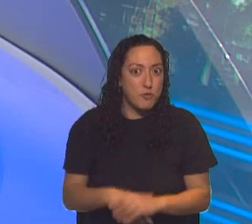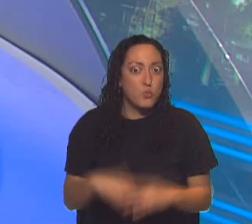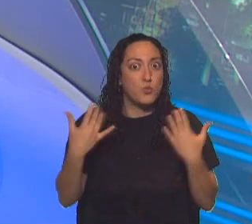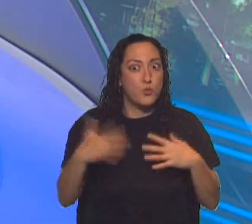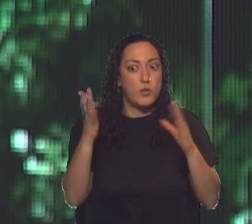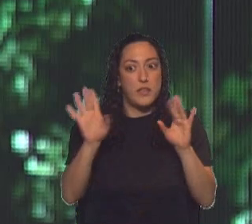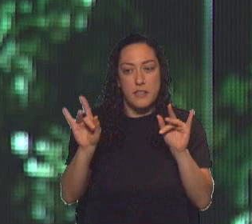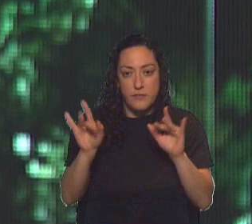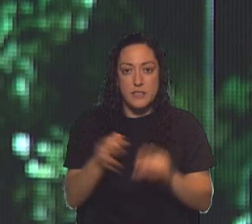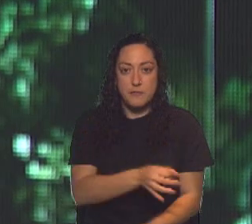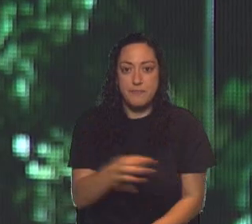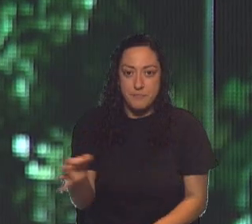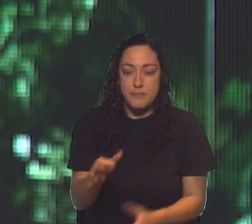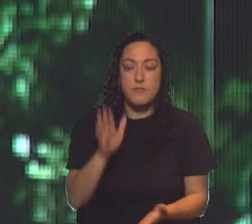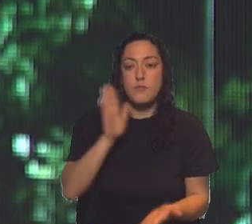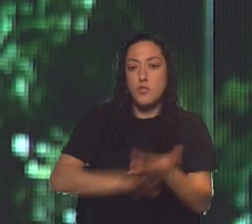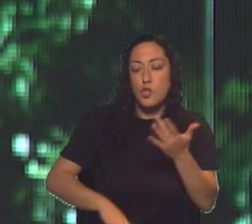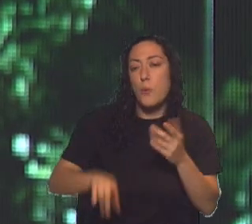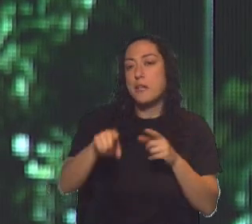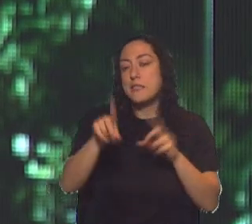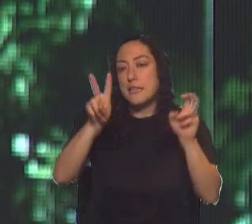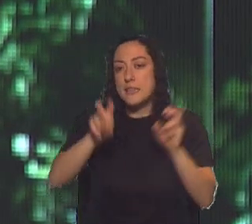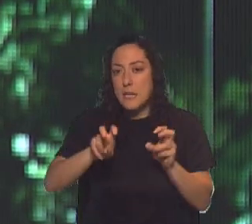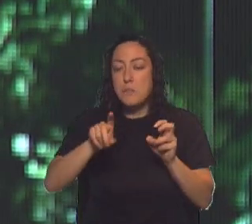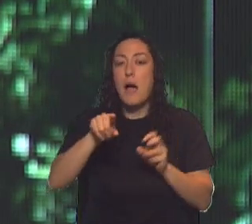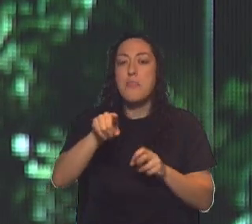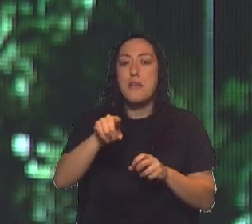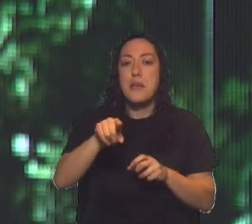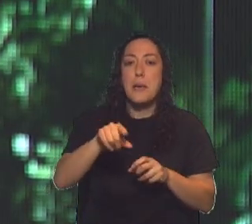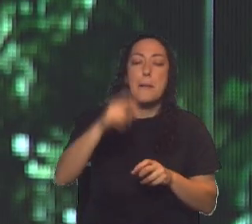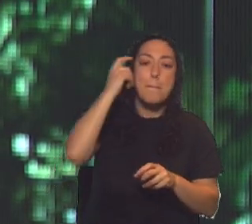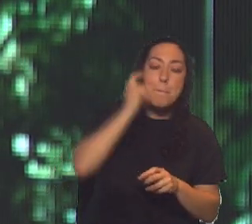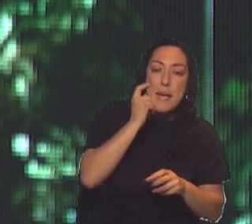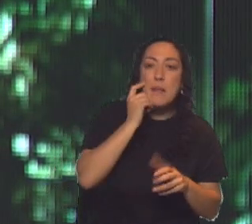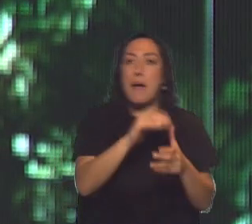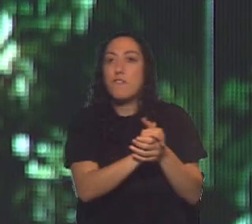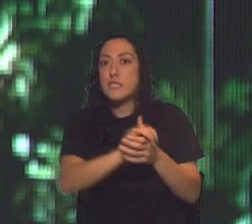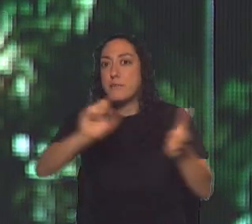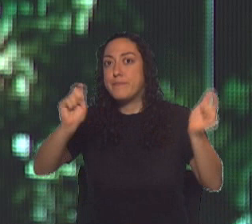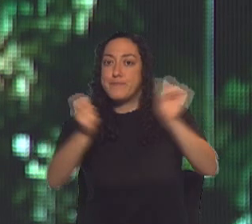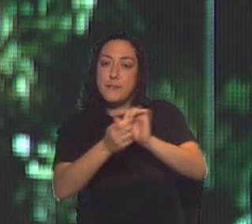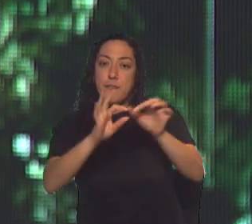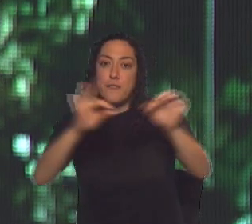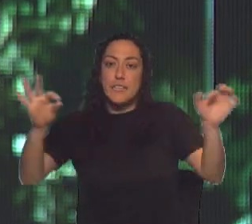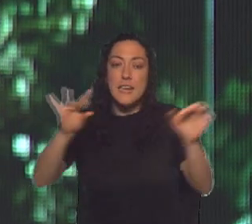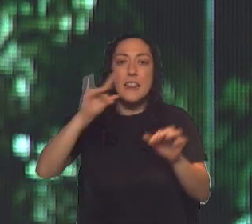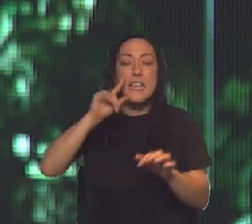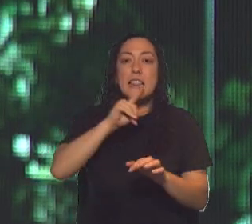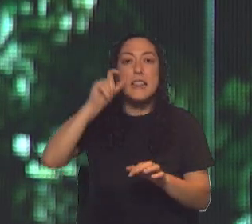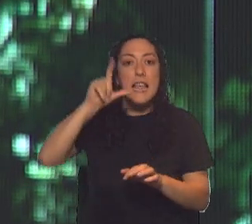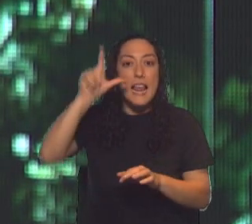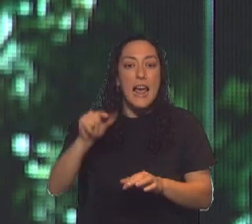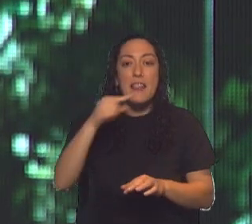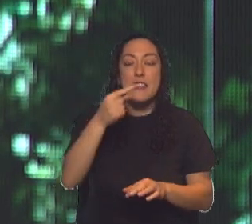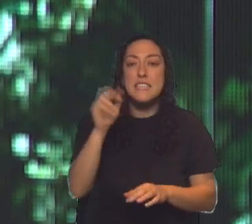Sí sí Bueno las referencias a a lo que fue la transición menem alfonsín con una frase de la época de guido ditela del dólar